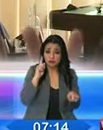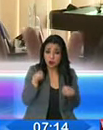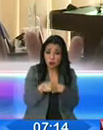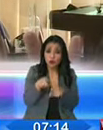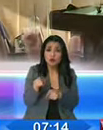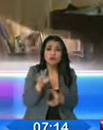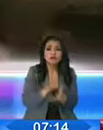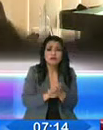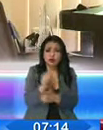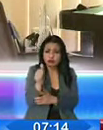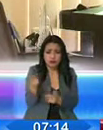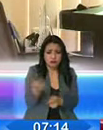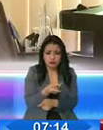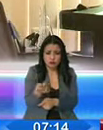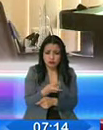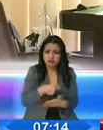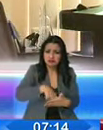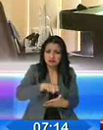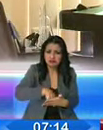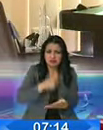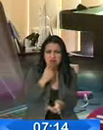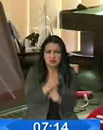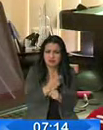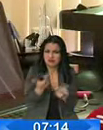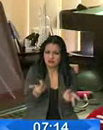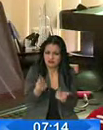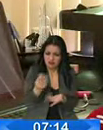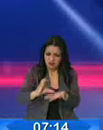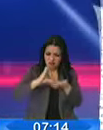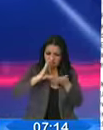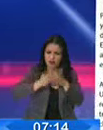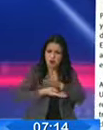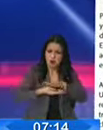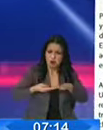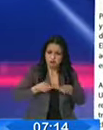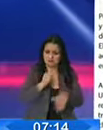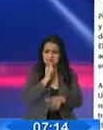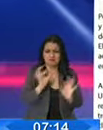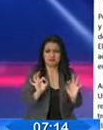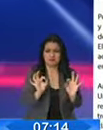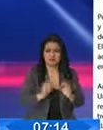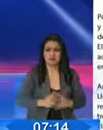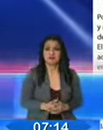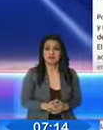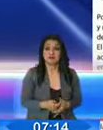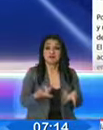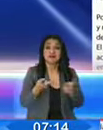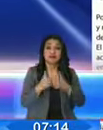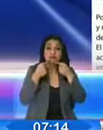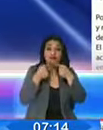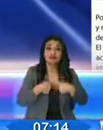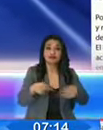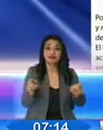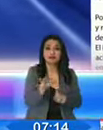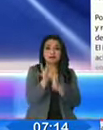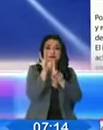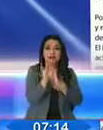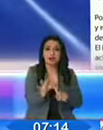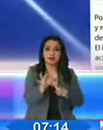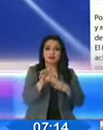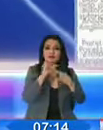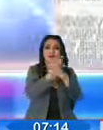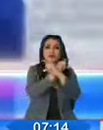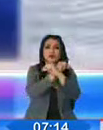cónyuge. ¿En dónde puede existir un enriquecimiento ilícito privado? Por otra parte, a través de un comunicado publicado en las redes